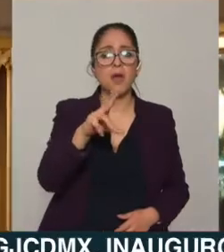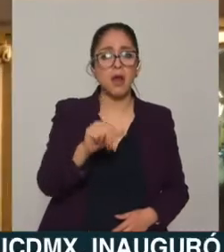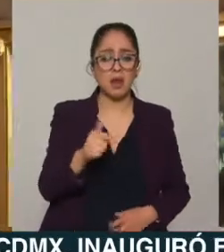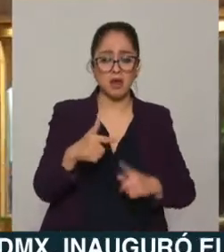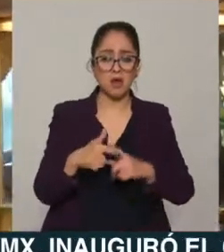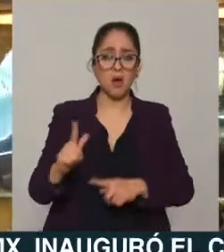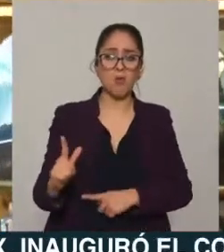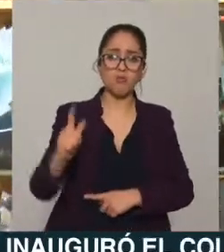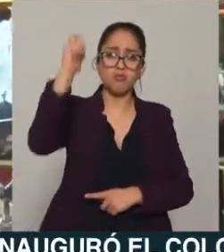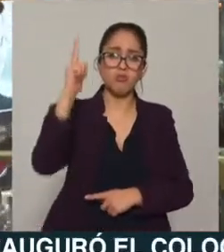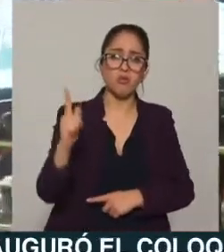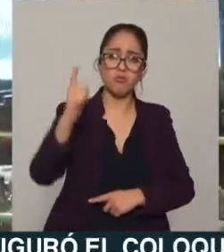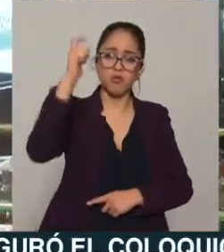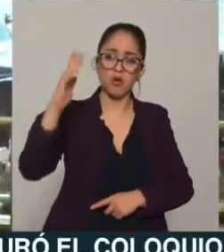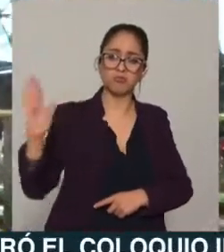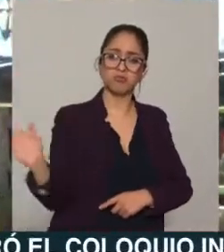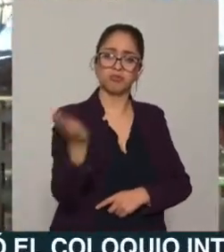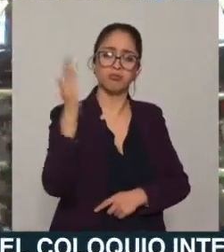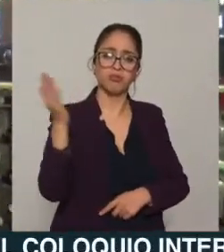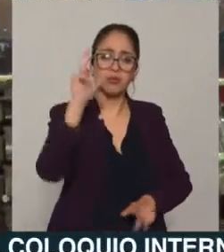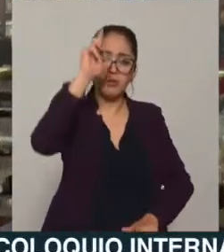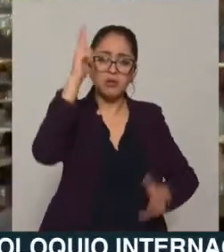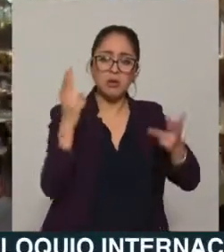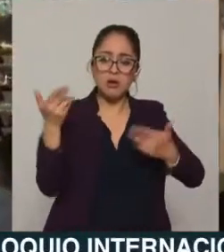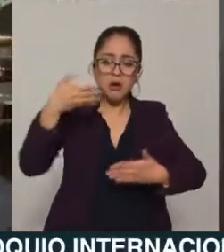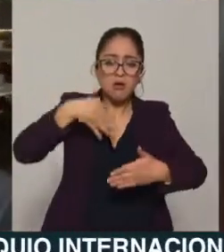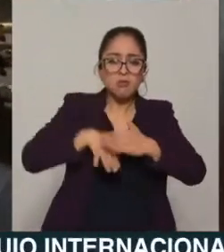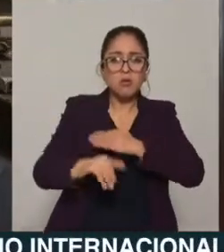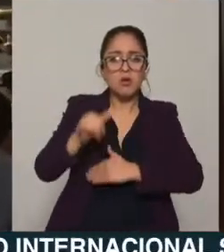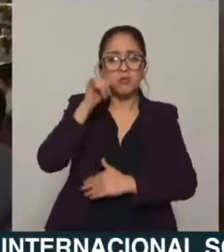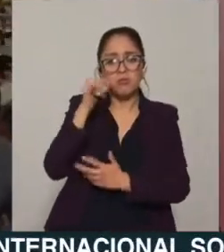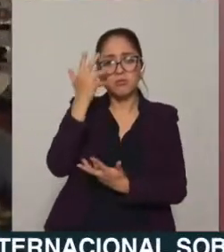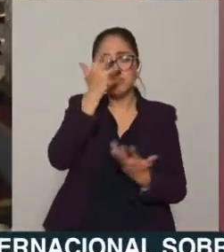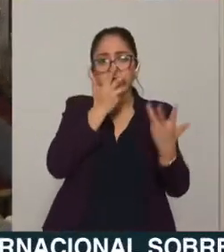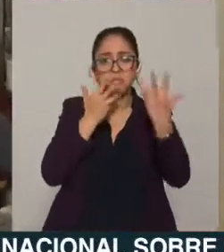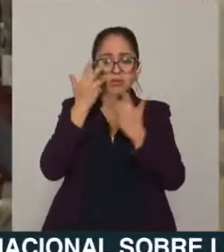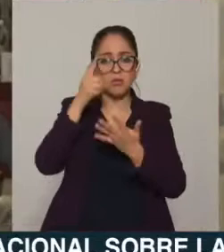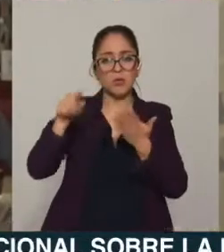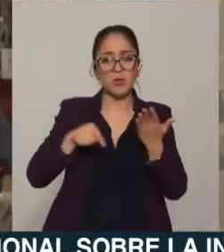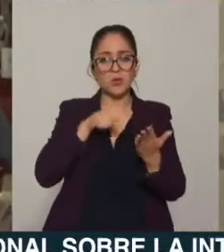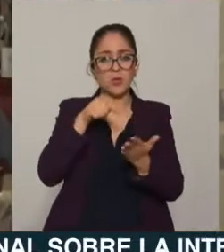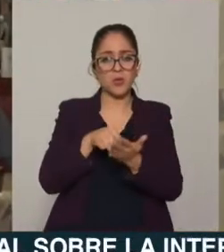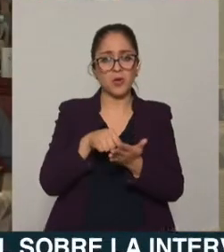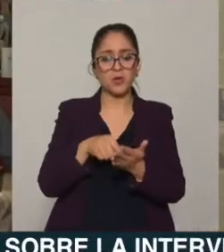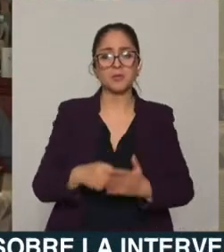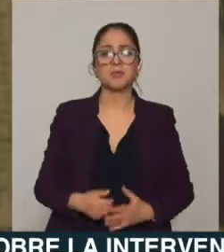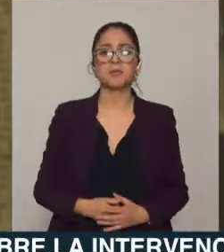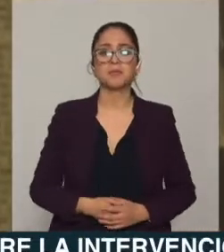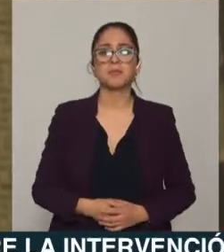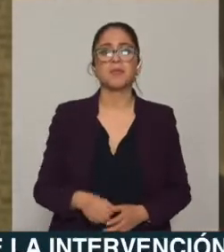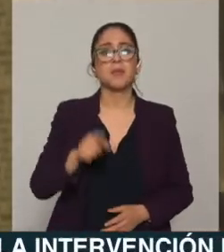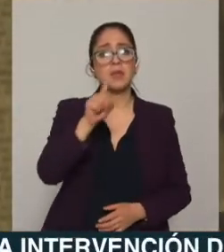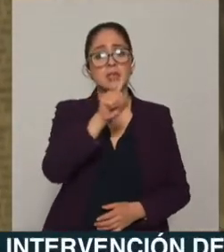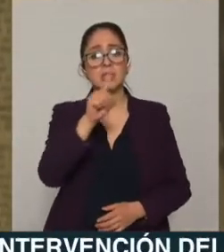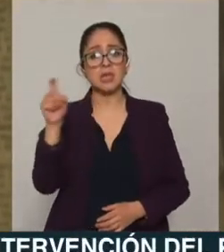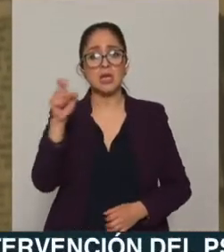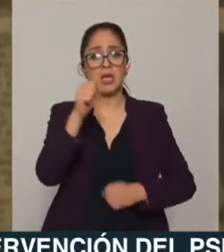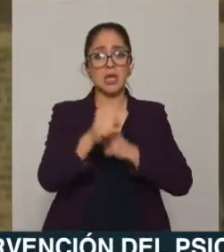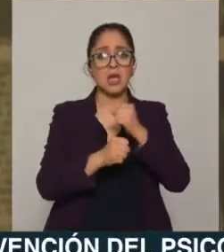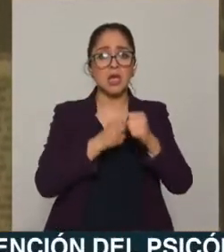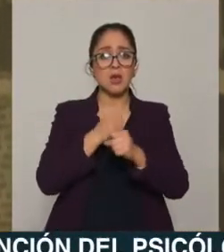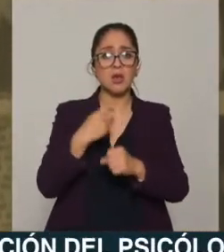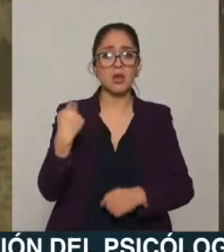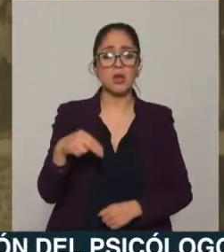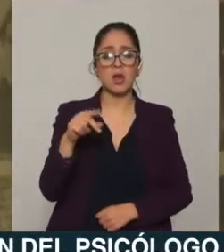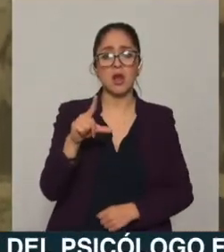sacó a sus revolucionarios, quienes ingerían bebidas embriagantes en este sitio. Así, en más de 100 años, la ópera